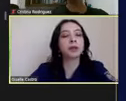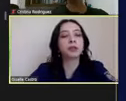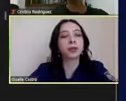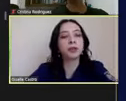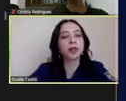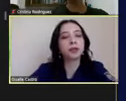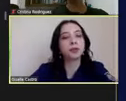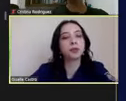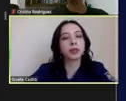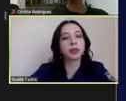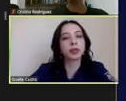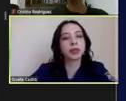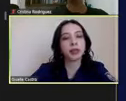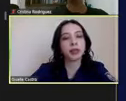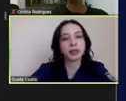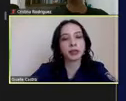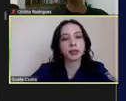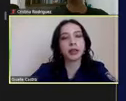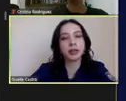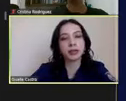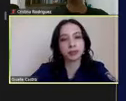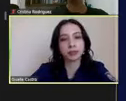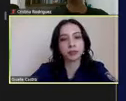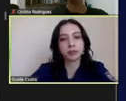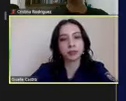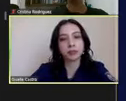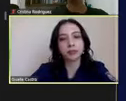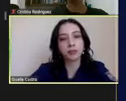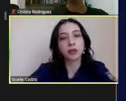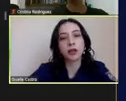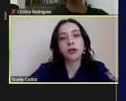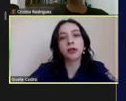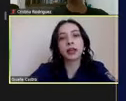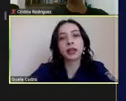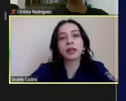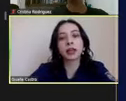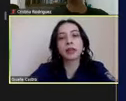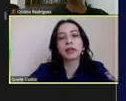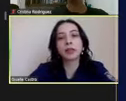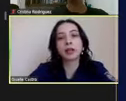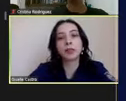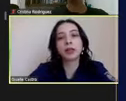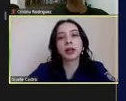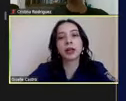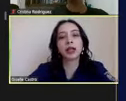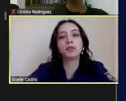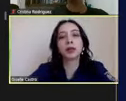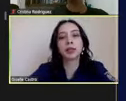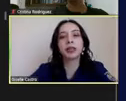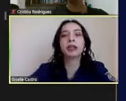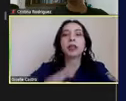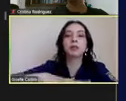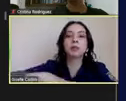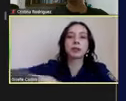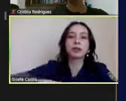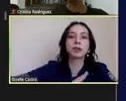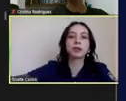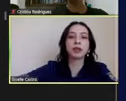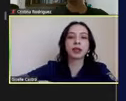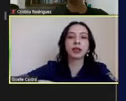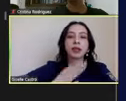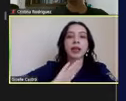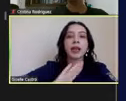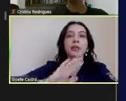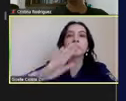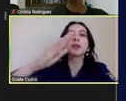puntitas con una pelota, como pueden ver aquí en esta imagen. O que aquí sentado se le ponga una pesita y empiece a